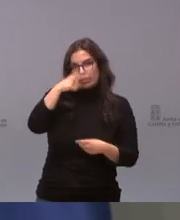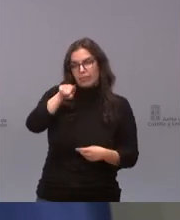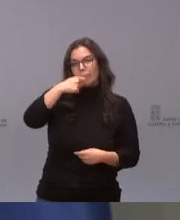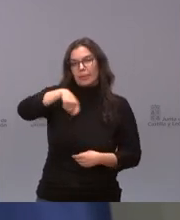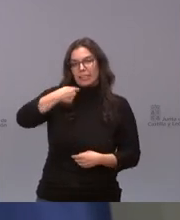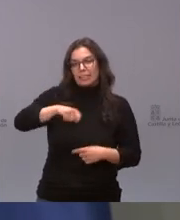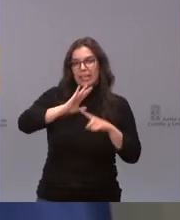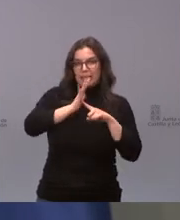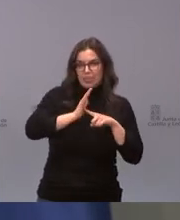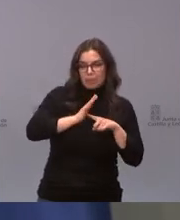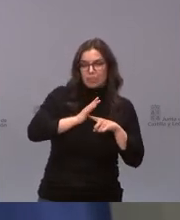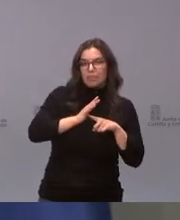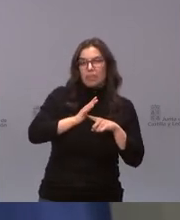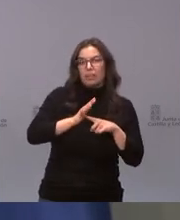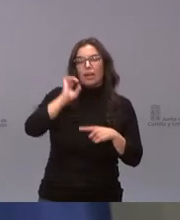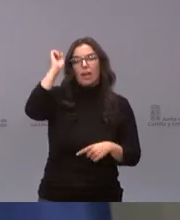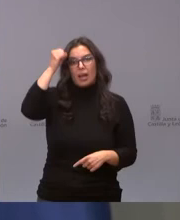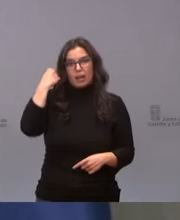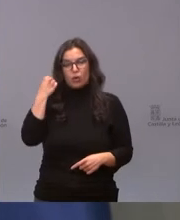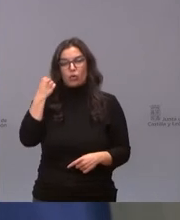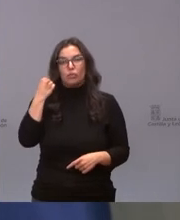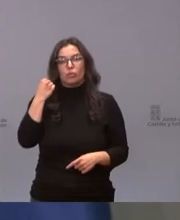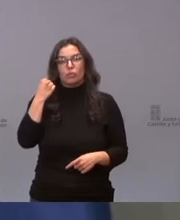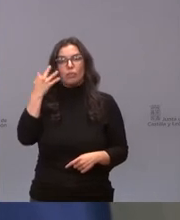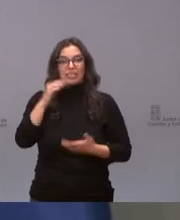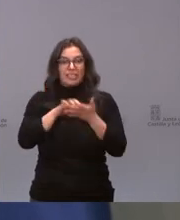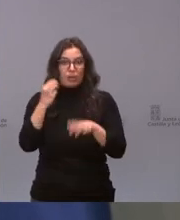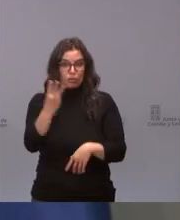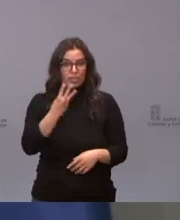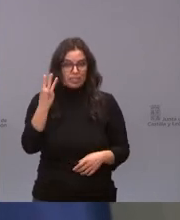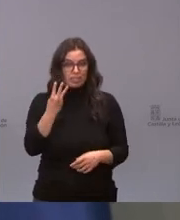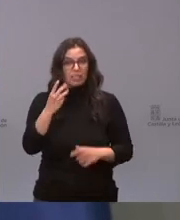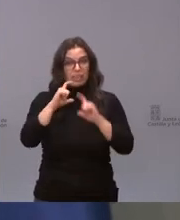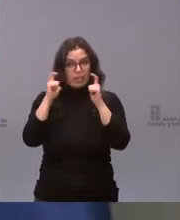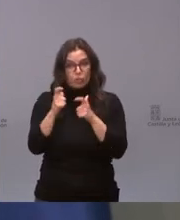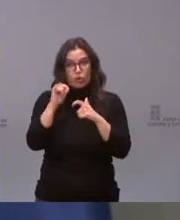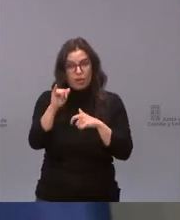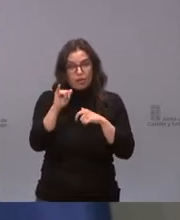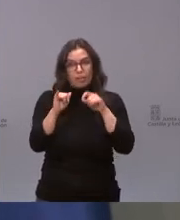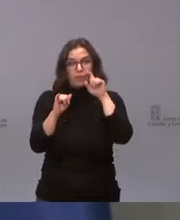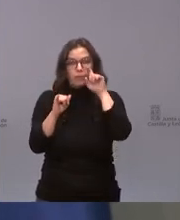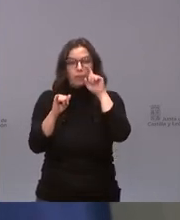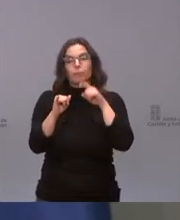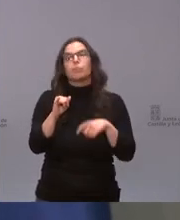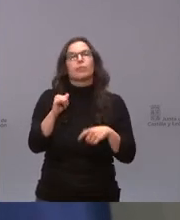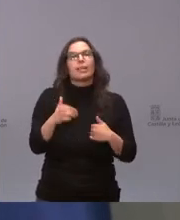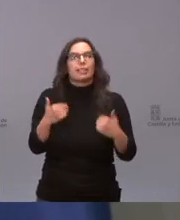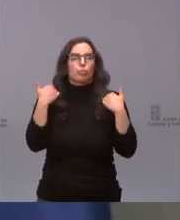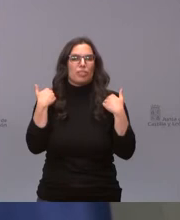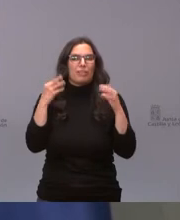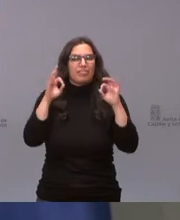Castilla-La Mancha, Aragón y Castilla-León, y los responsables de las políticas de reto